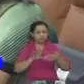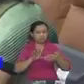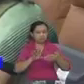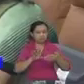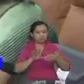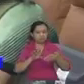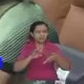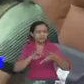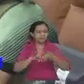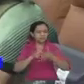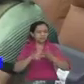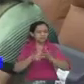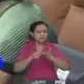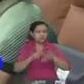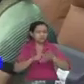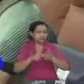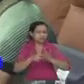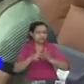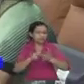concepto. Sí, el concepto.